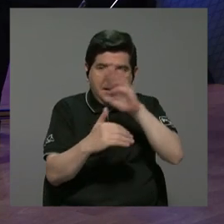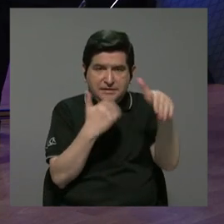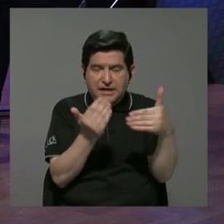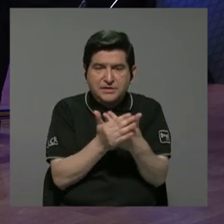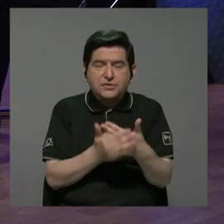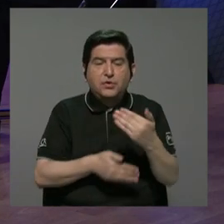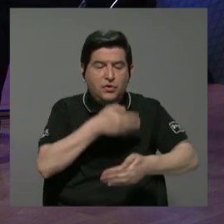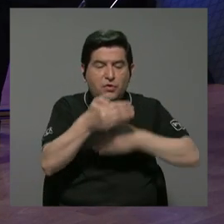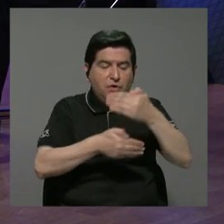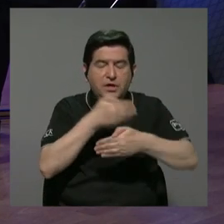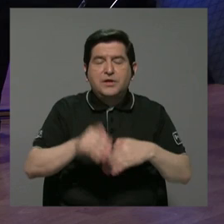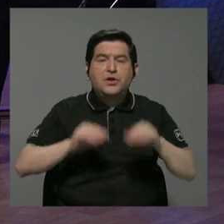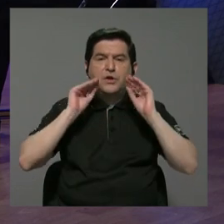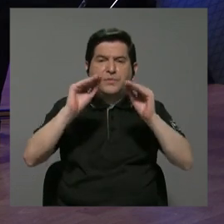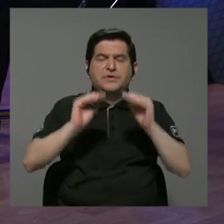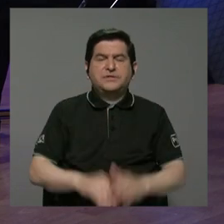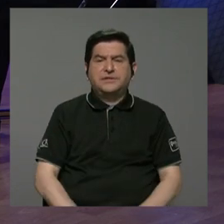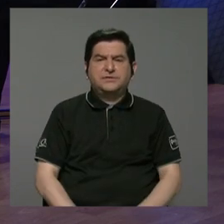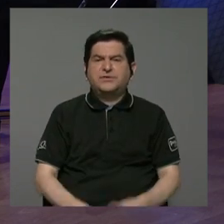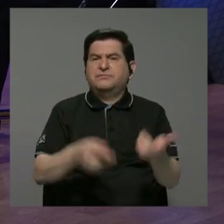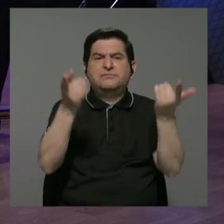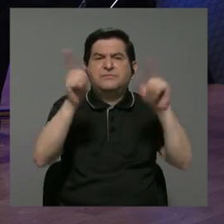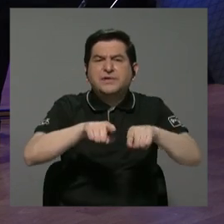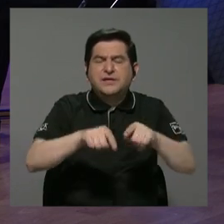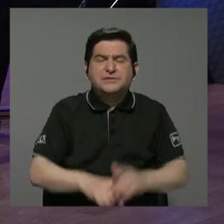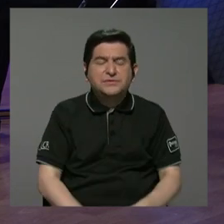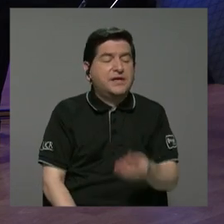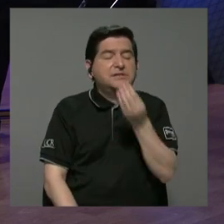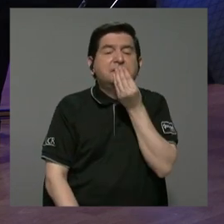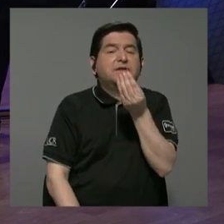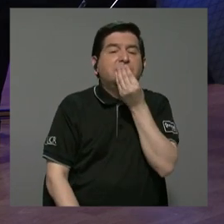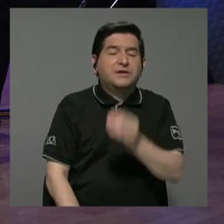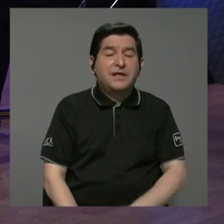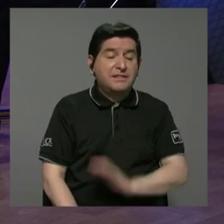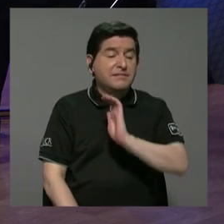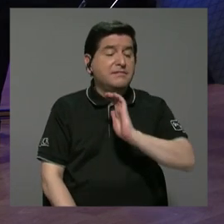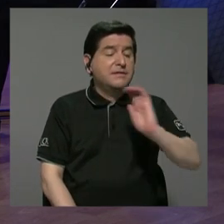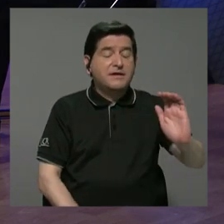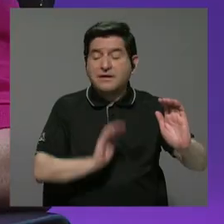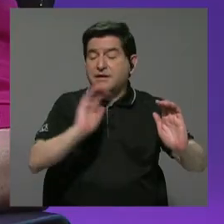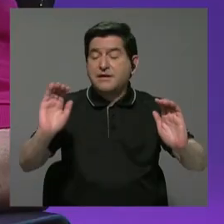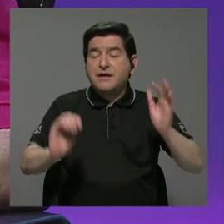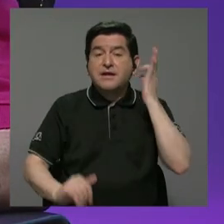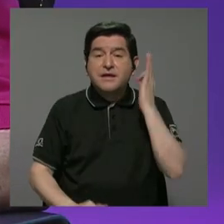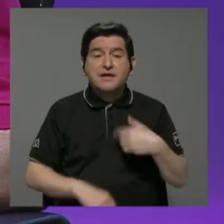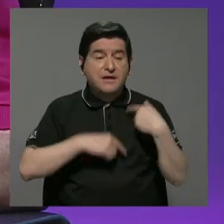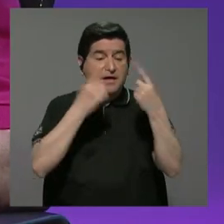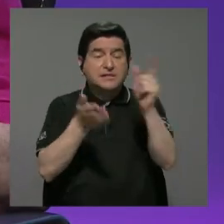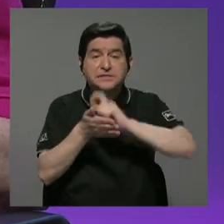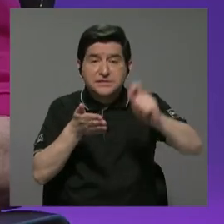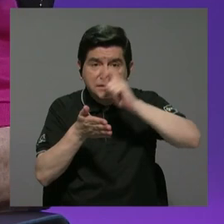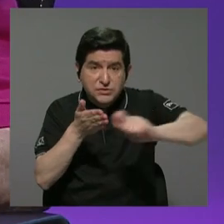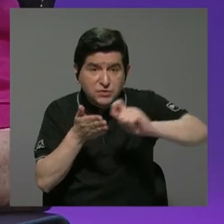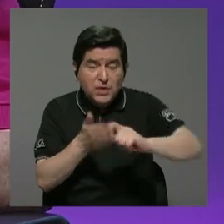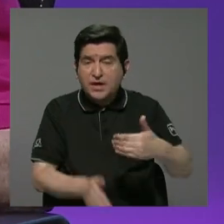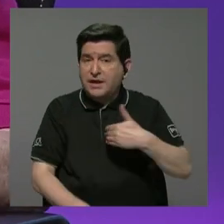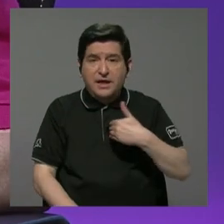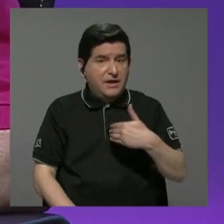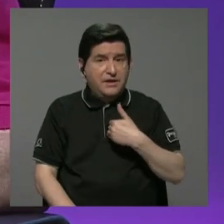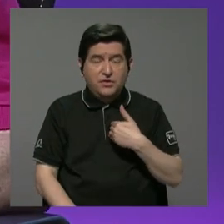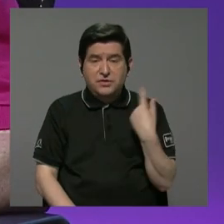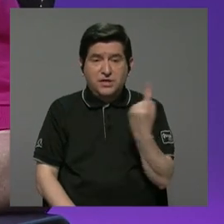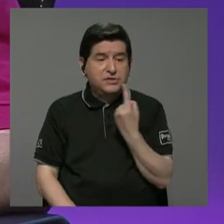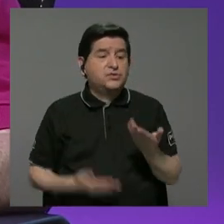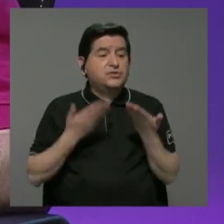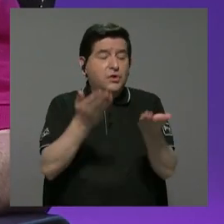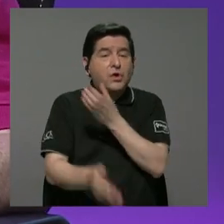edificio educativo. ¿Qué hay, por ejemplo, del sustento alimentario de esos niños y niñas que tienen que ir a la escuela y que no tienen más que lo que